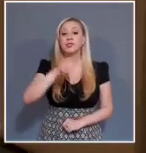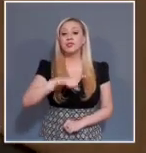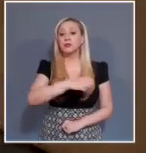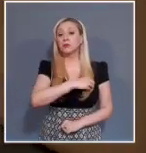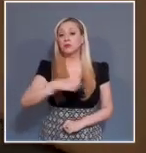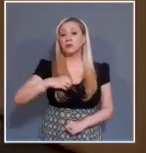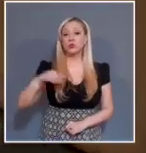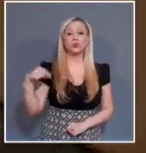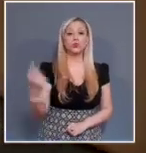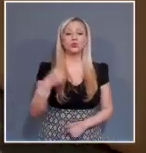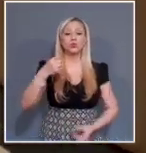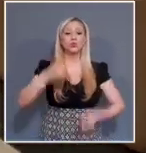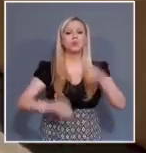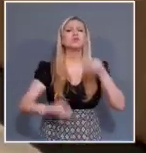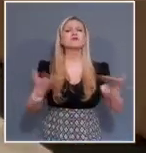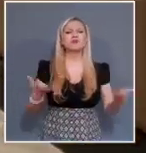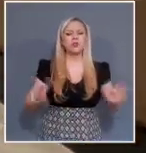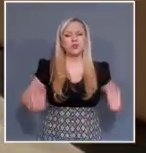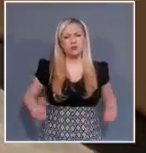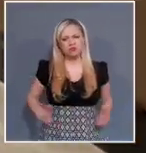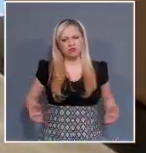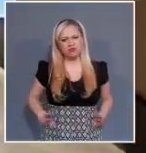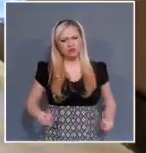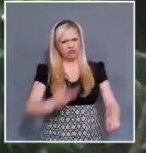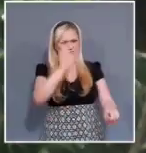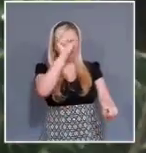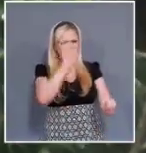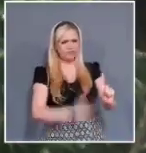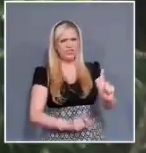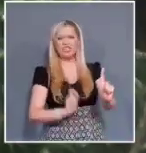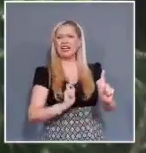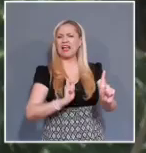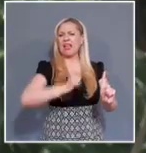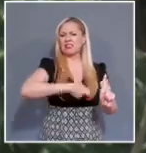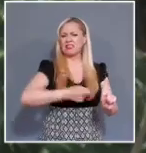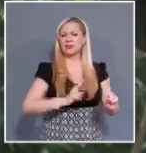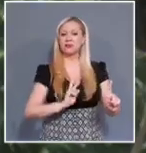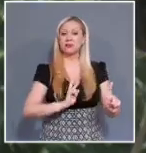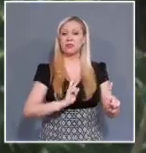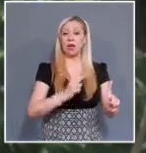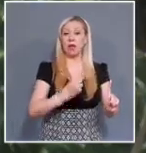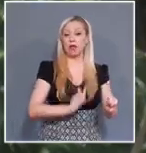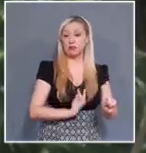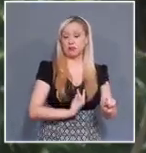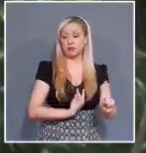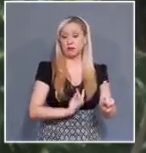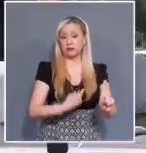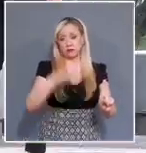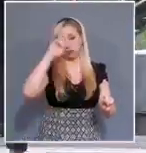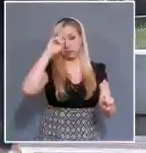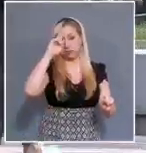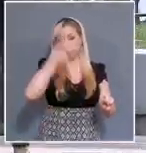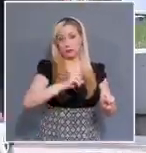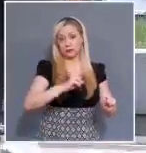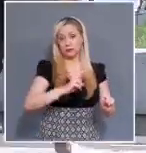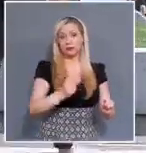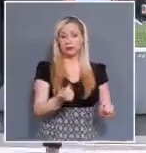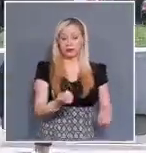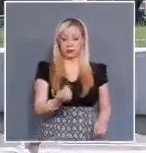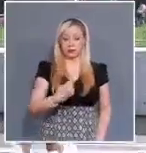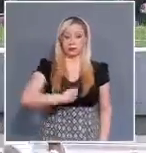con perspectiva de género y enfoque de interseccionalidad Y respetar la identidad de género de las personas